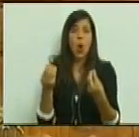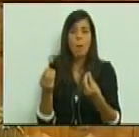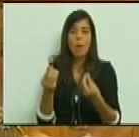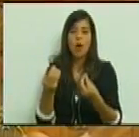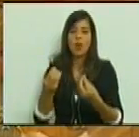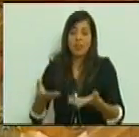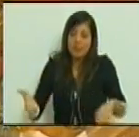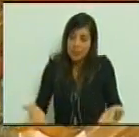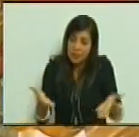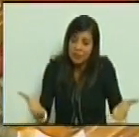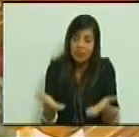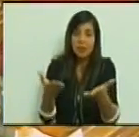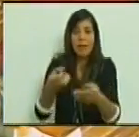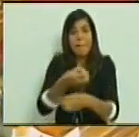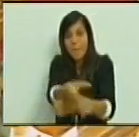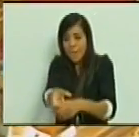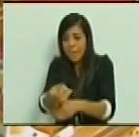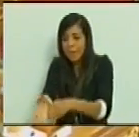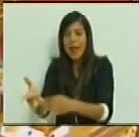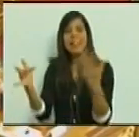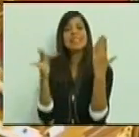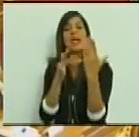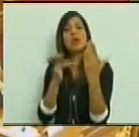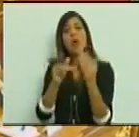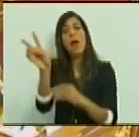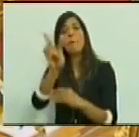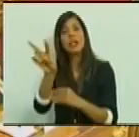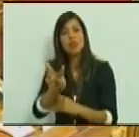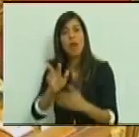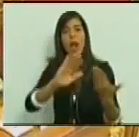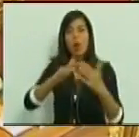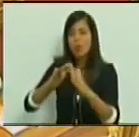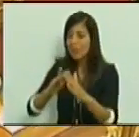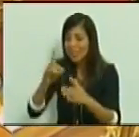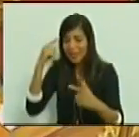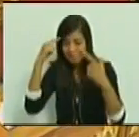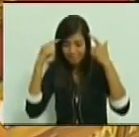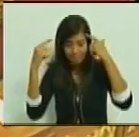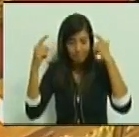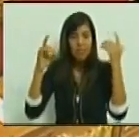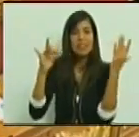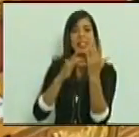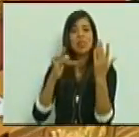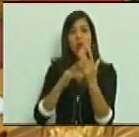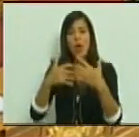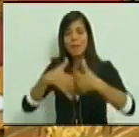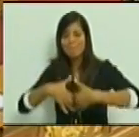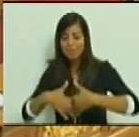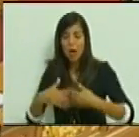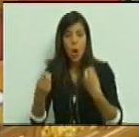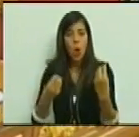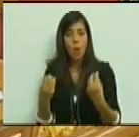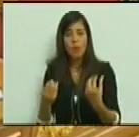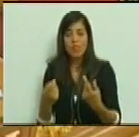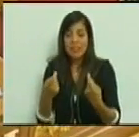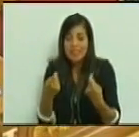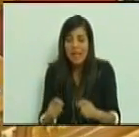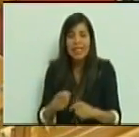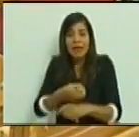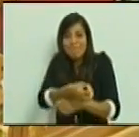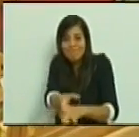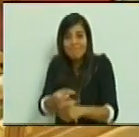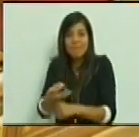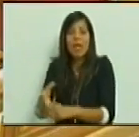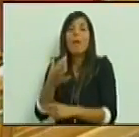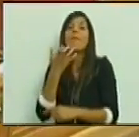el desarrollo, el avance de las tecnologías, los saberes populares, que de alguna manera han venido dando respuesta, como el caso